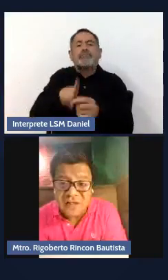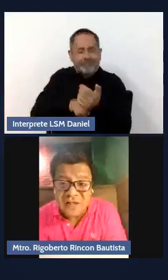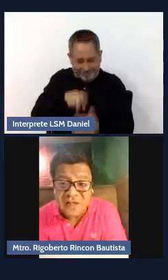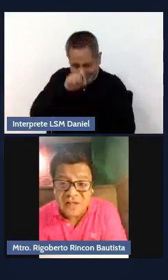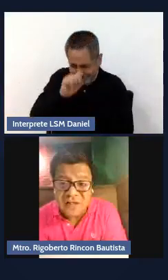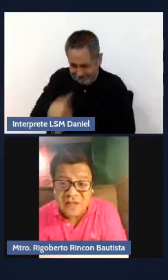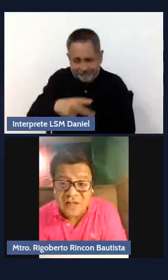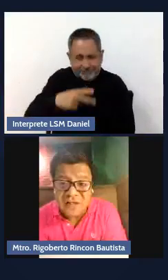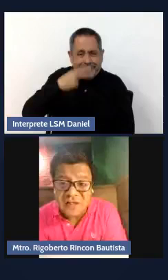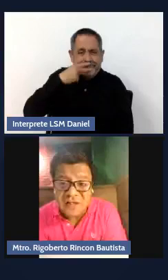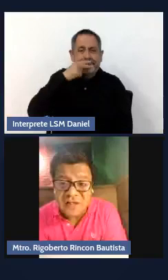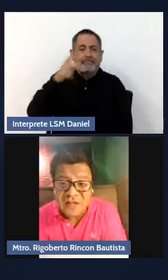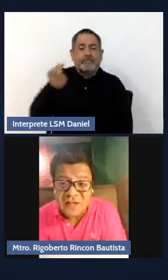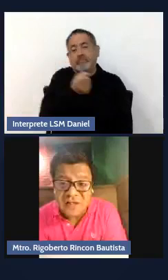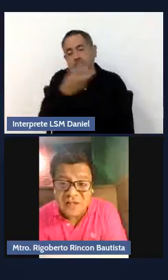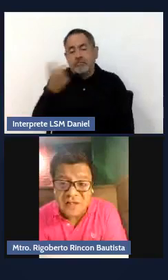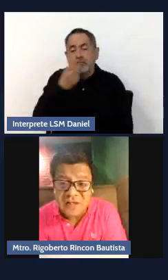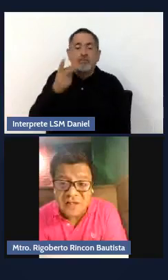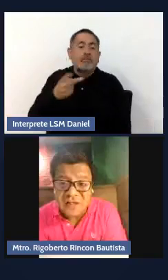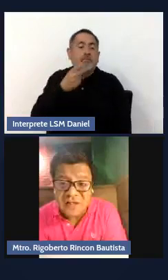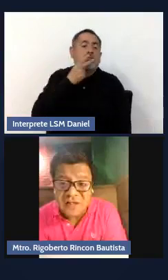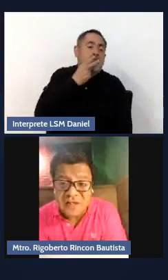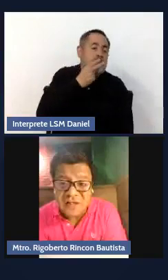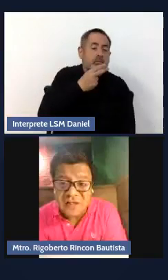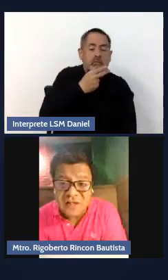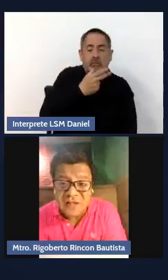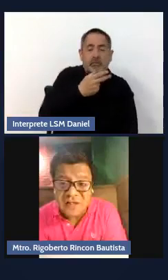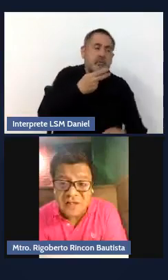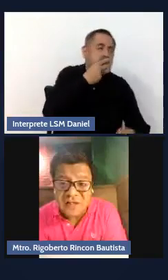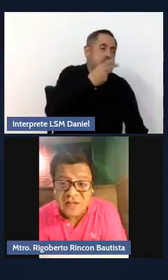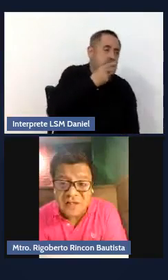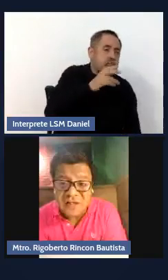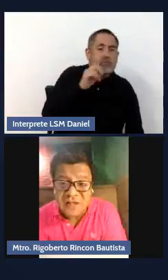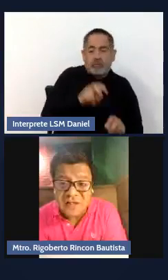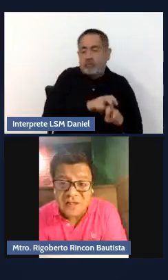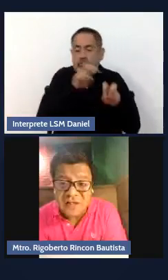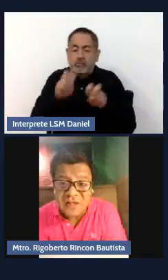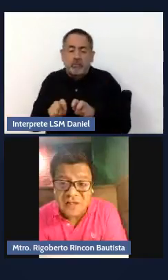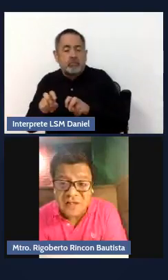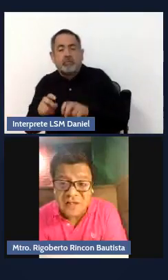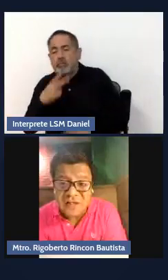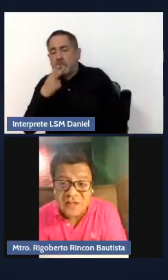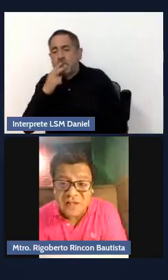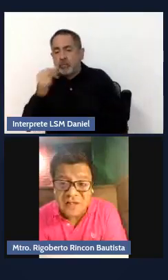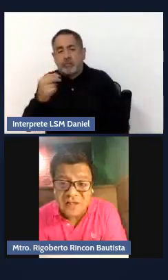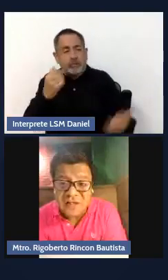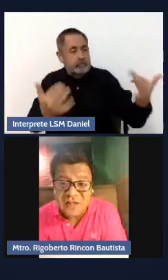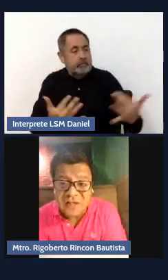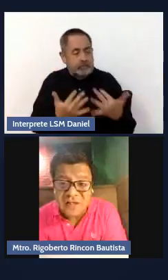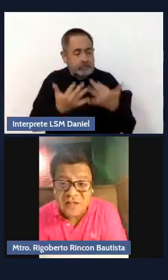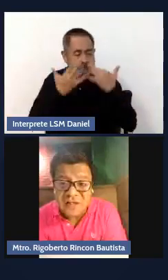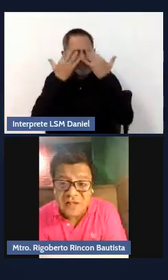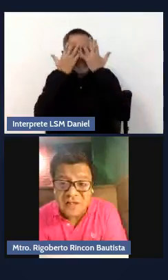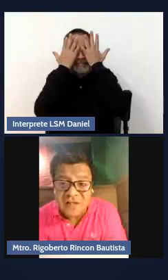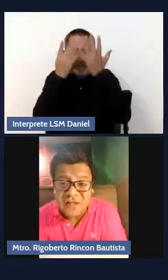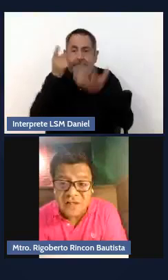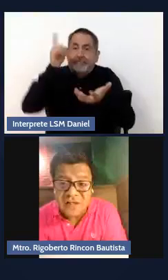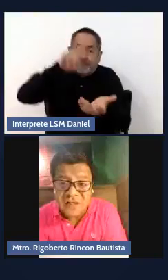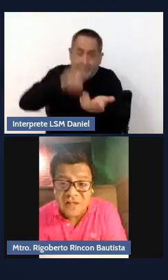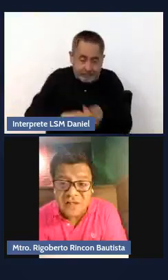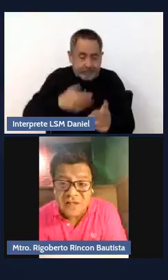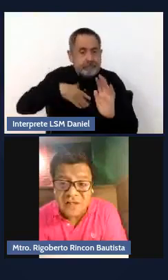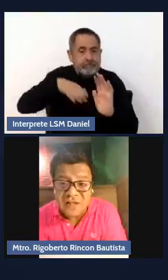mujeres, tanto fumadores pasivos como fumadoras activas, se mencionaba que en el cuello uterino se encontraba sustancia de